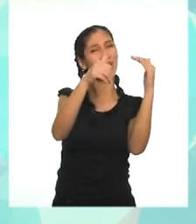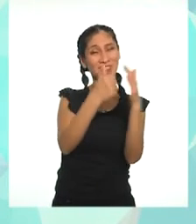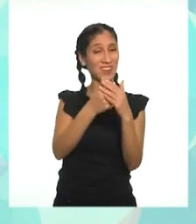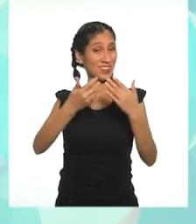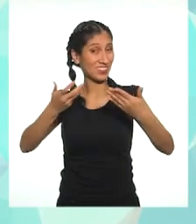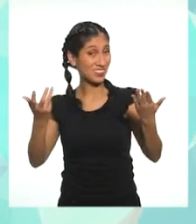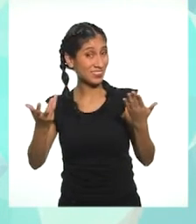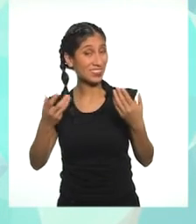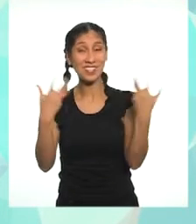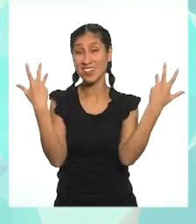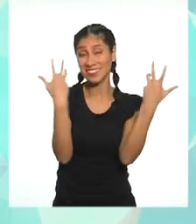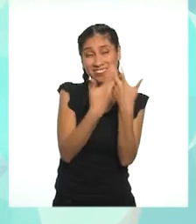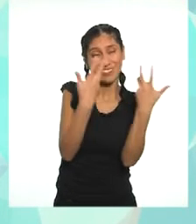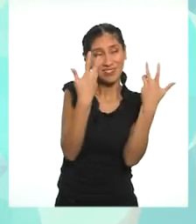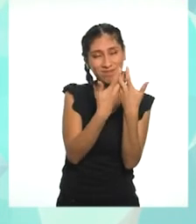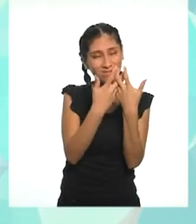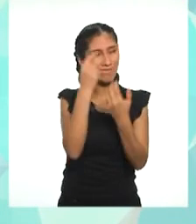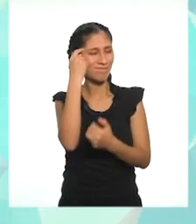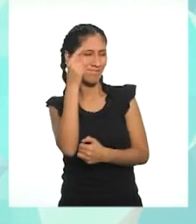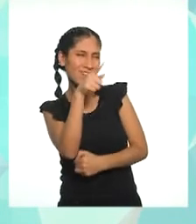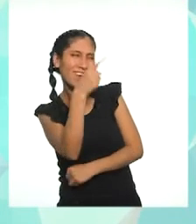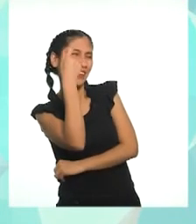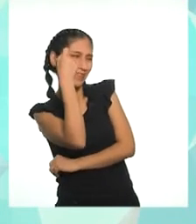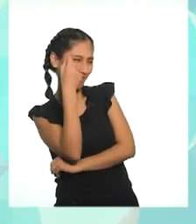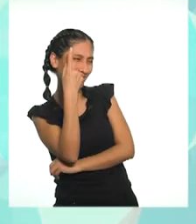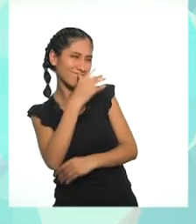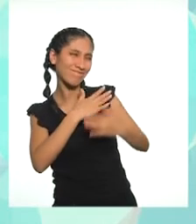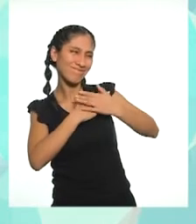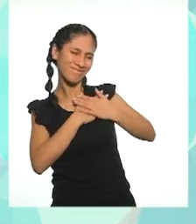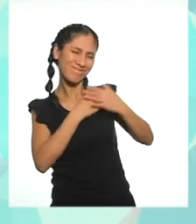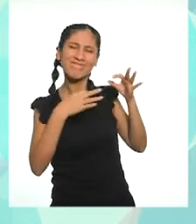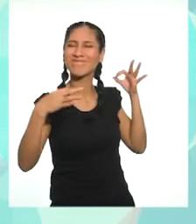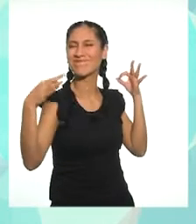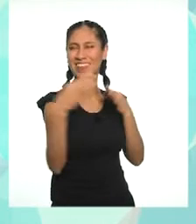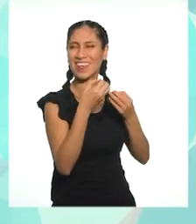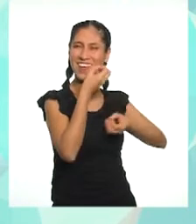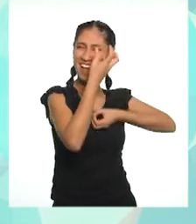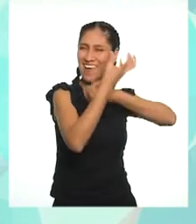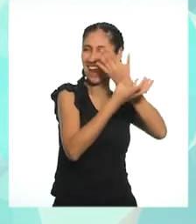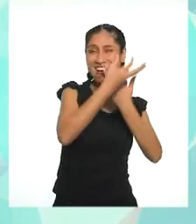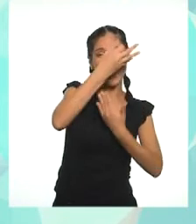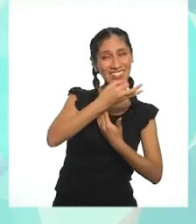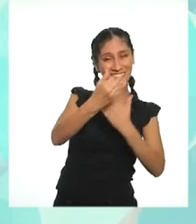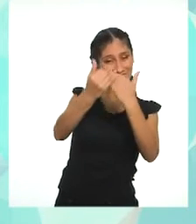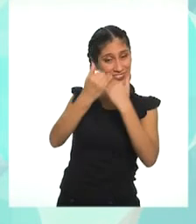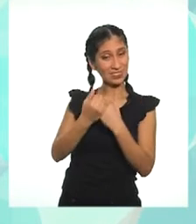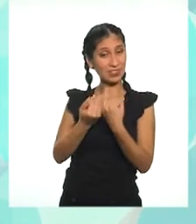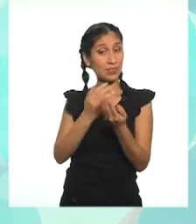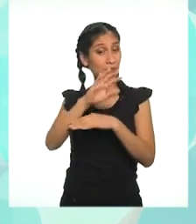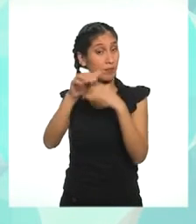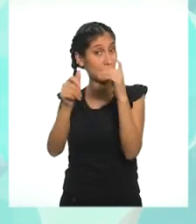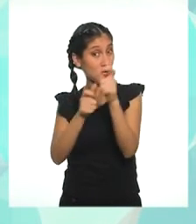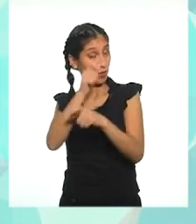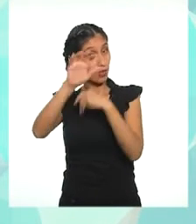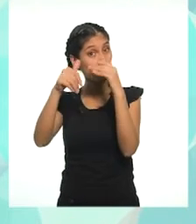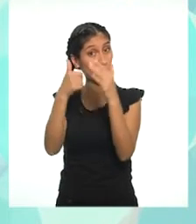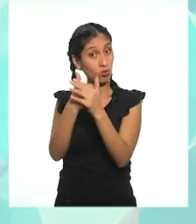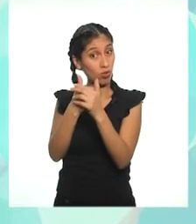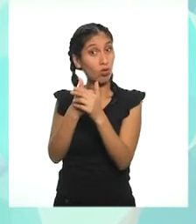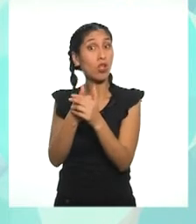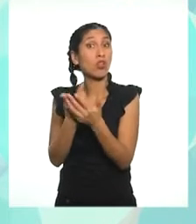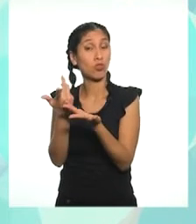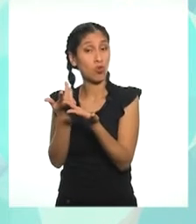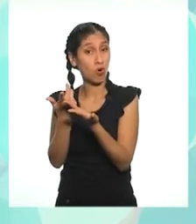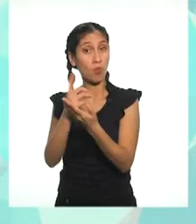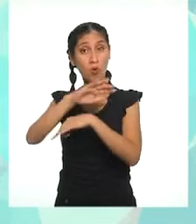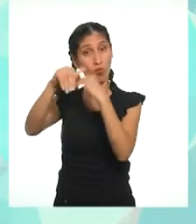persona, la empatía, la comprensión y la sinceridad. Respeto para todos los ciudadanos sin discriminarlos, que